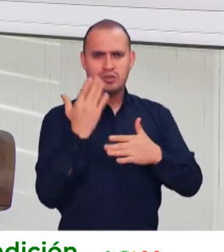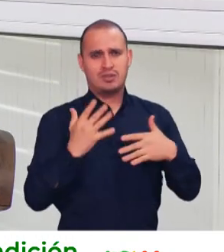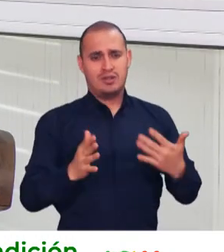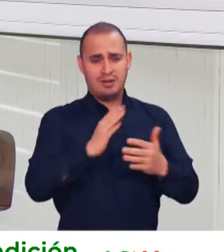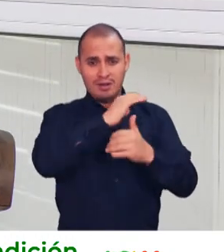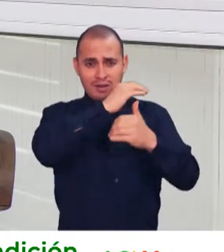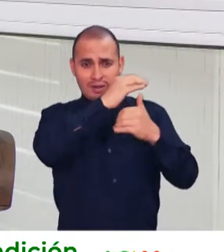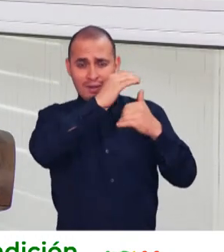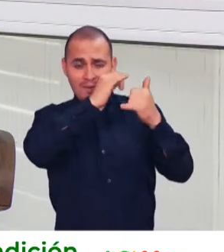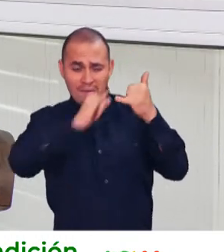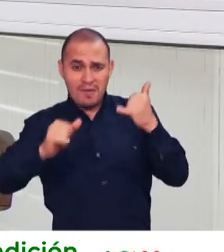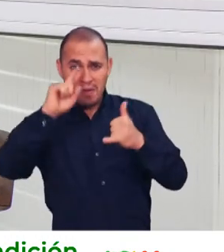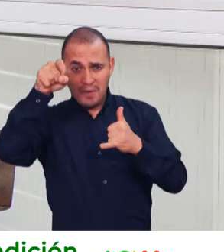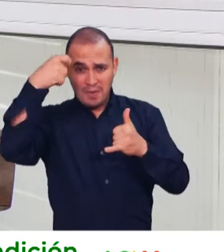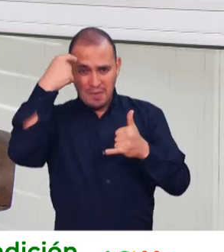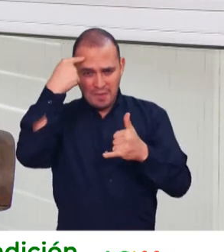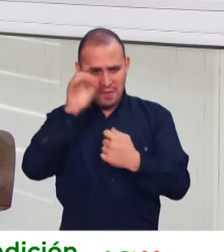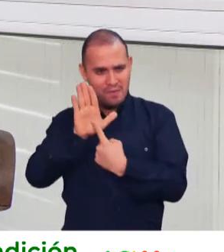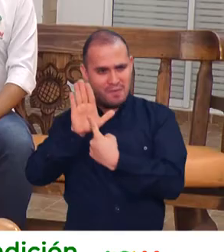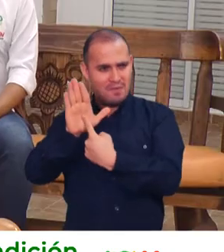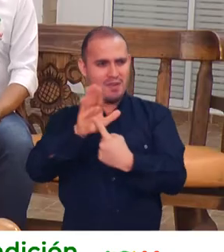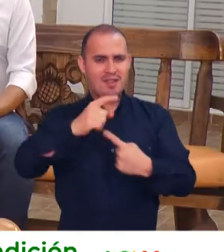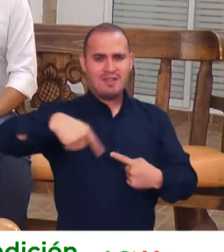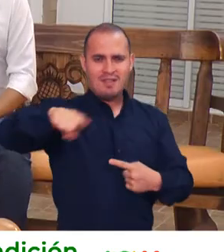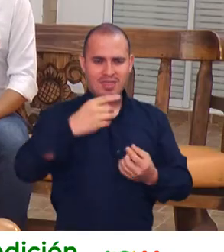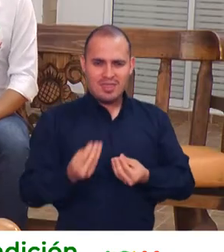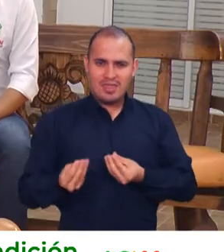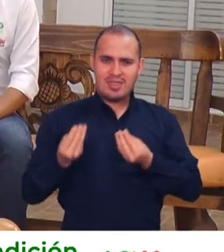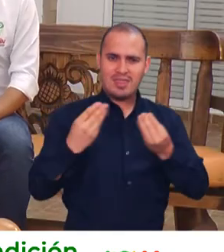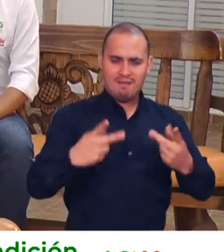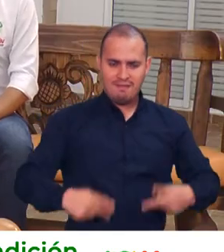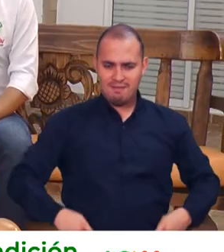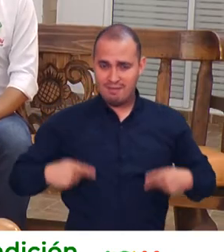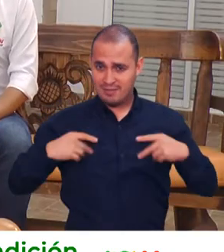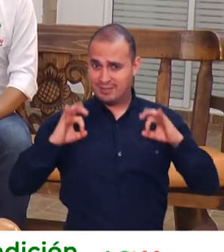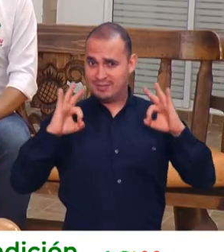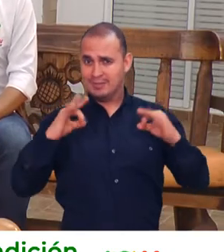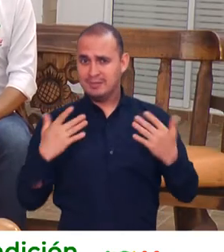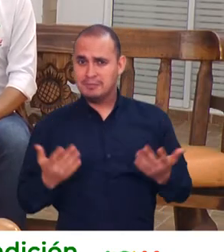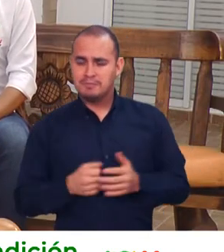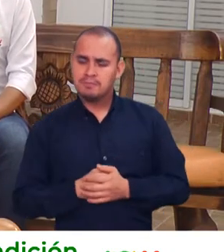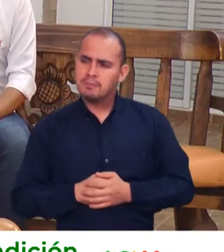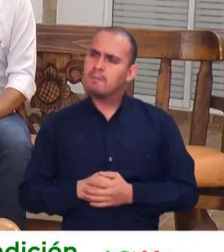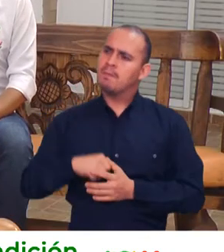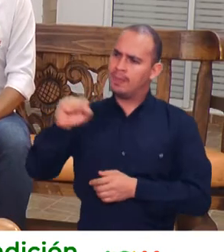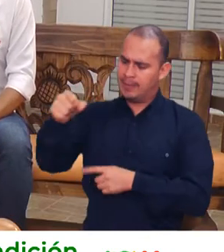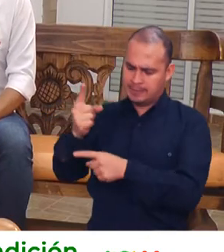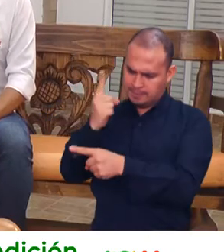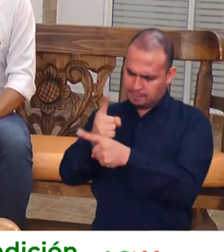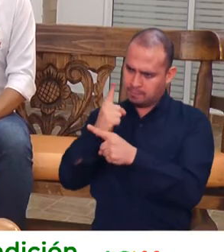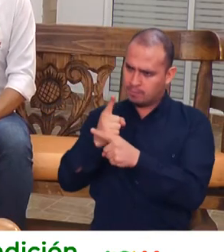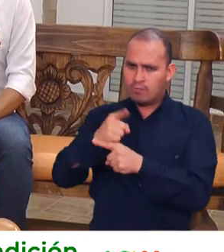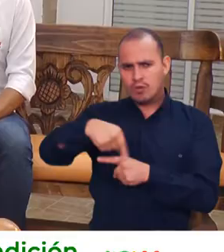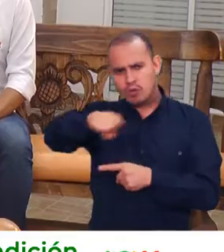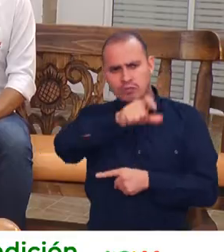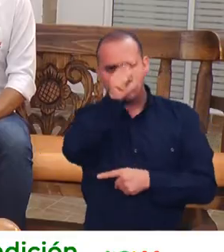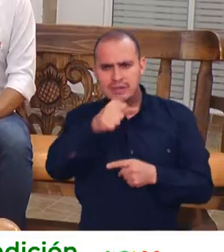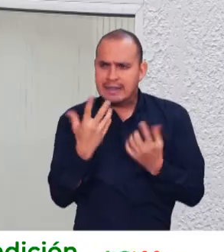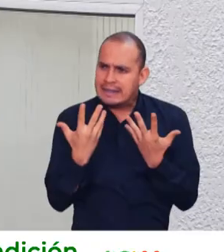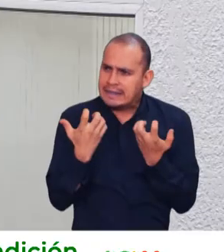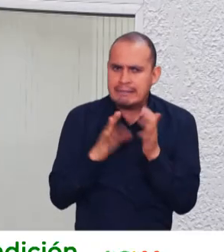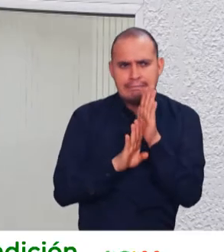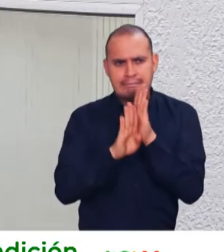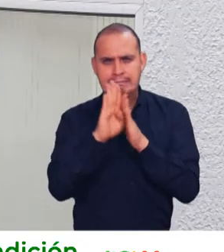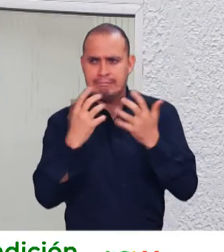que le brinde mejores condiciones de vida a las comunidades. Precisamente, señor gobernador, nosotros apoyamos esos emprendimientos en el departamento,